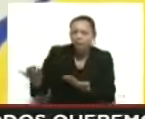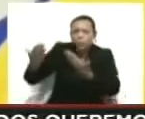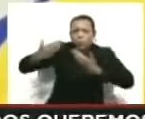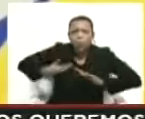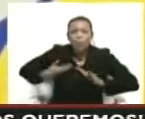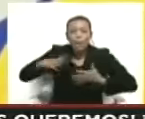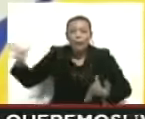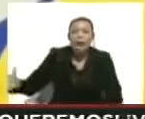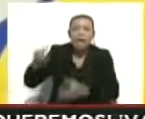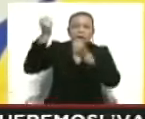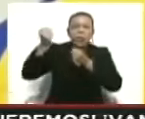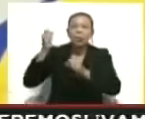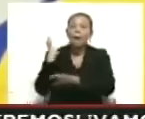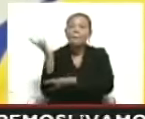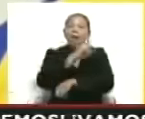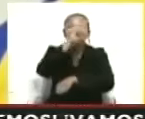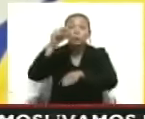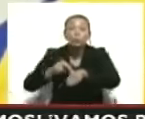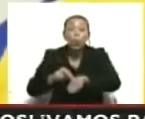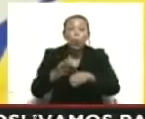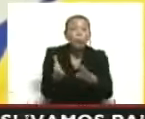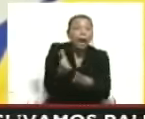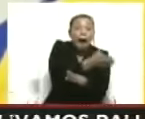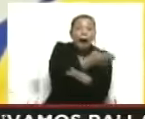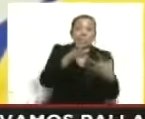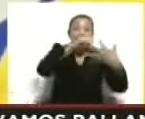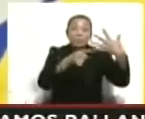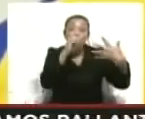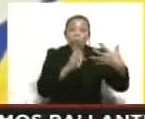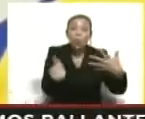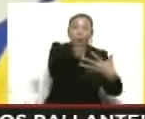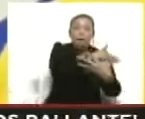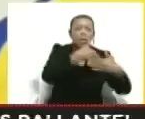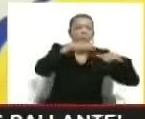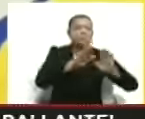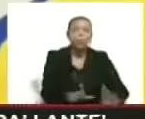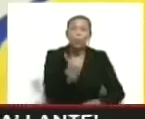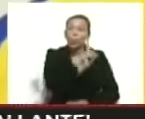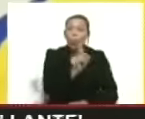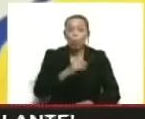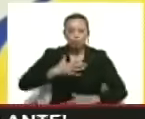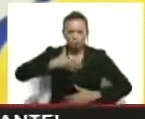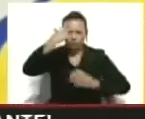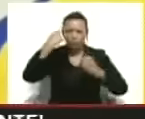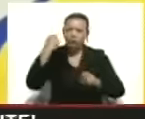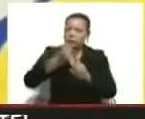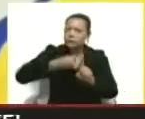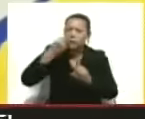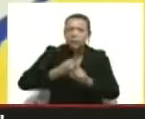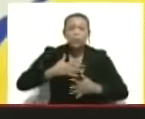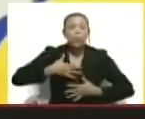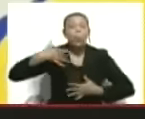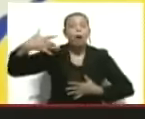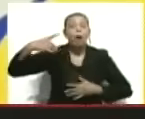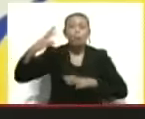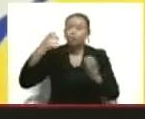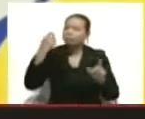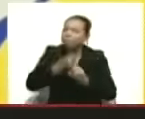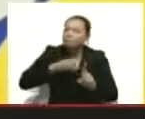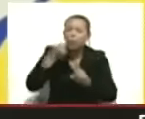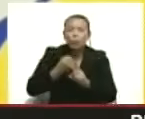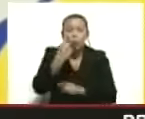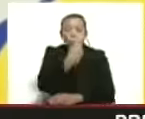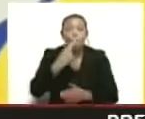haber rescatado el Parlamento de la ignominia y la oscuridad, no dar descanso a mi brazo, ni reposo a mi alma, hasta